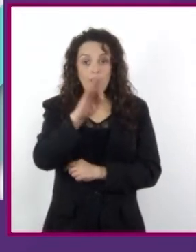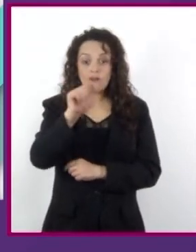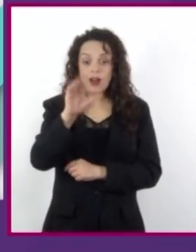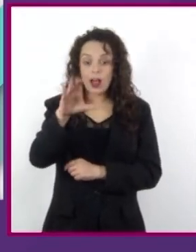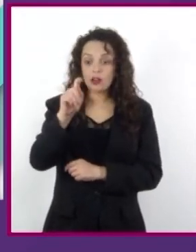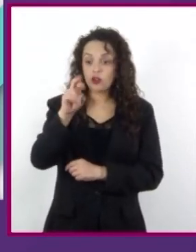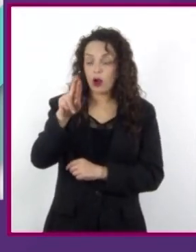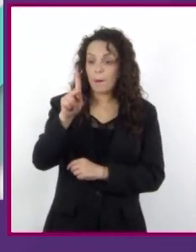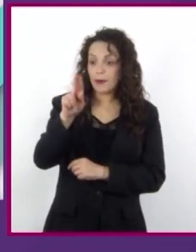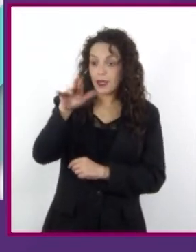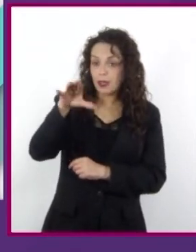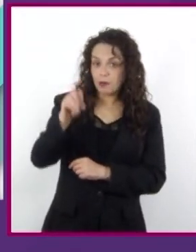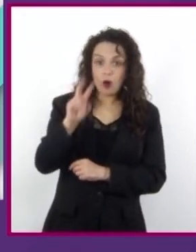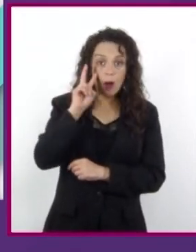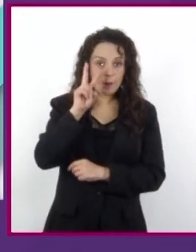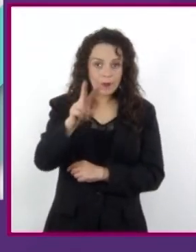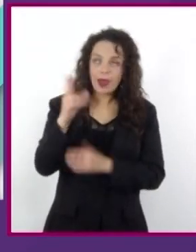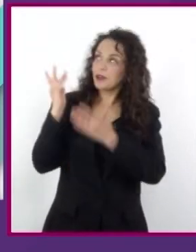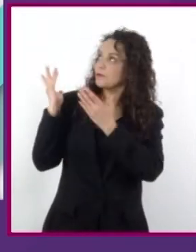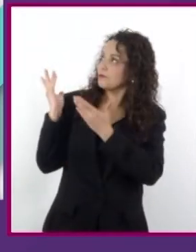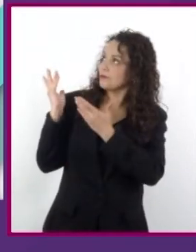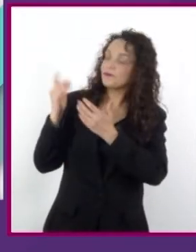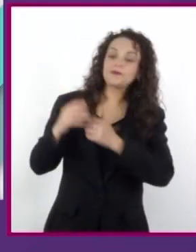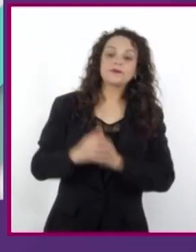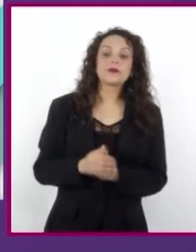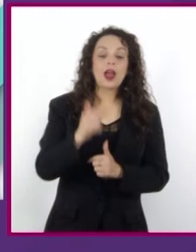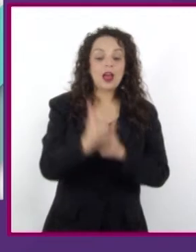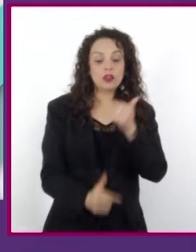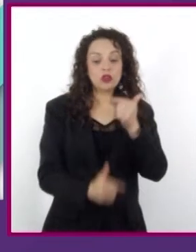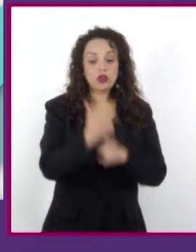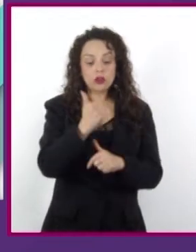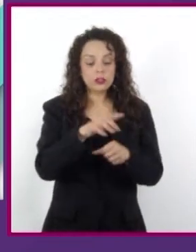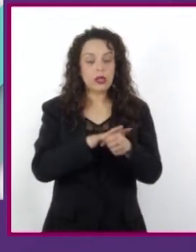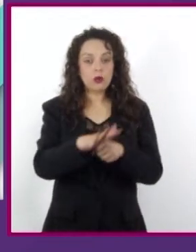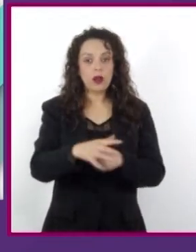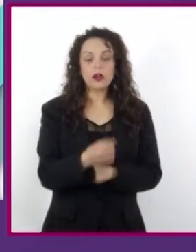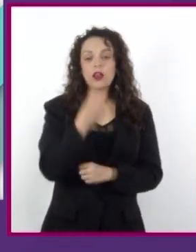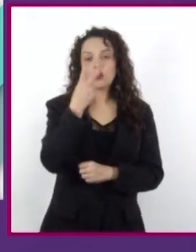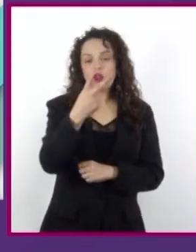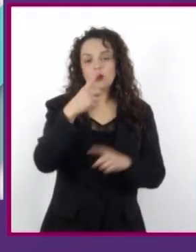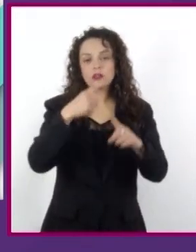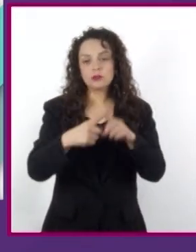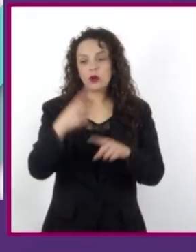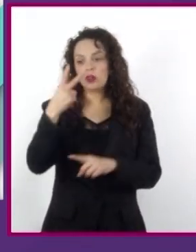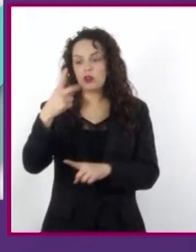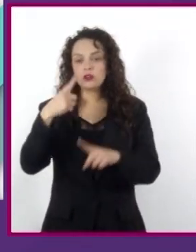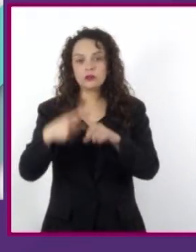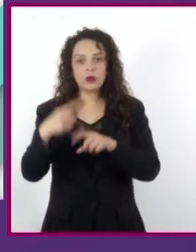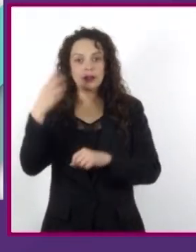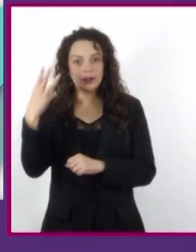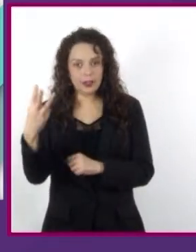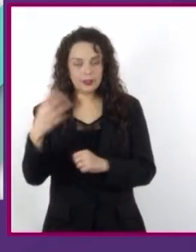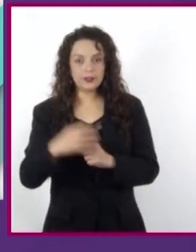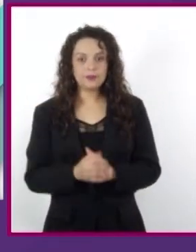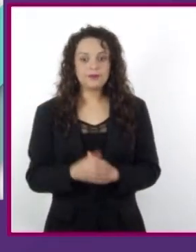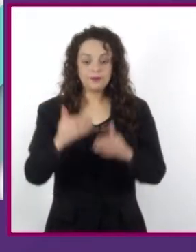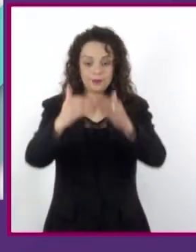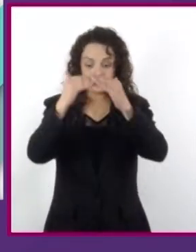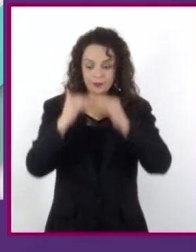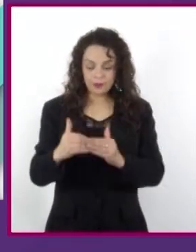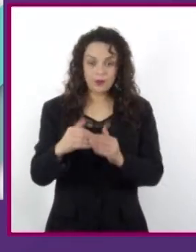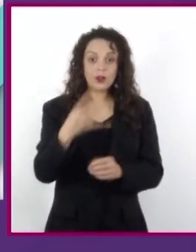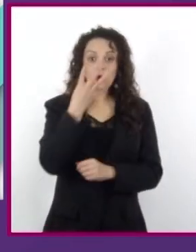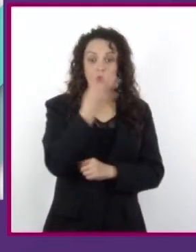primos, tenemos que de 12 es 2 por 2 por 3 y de 4